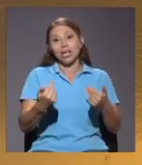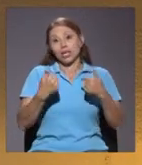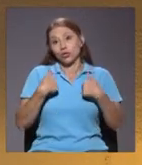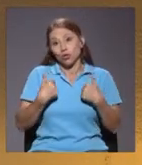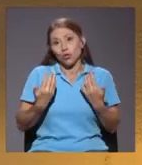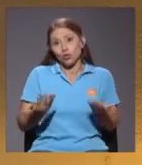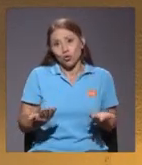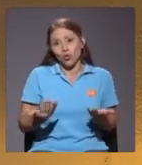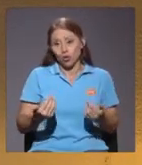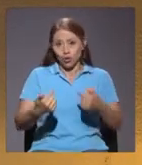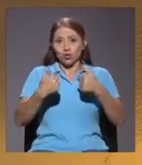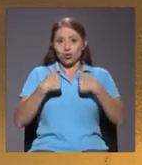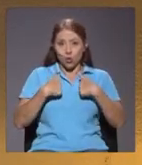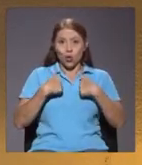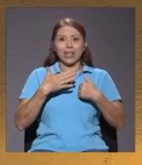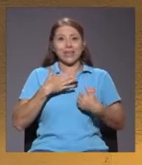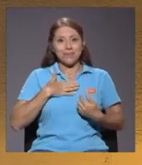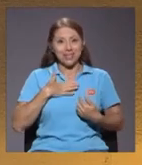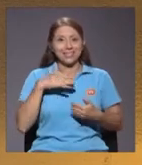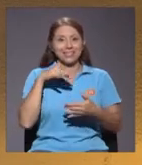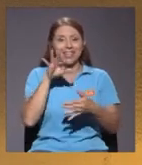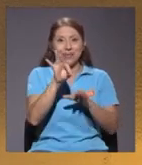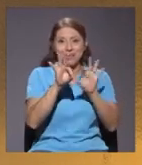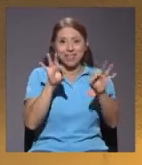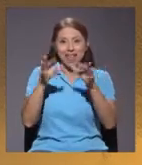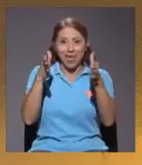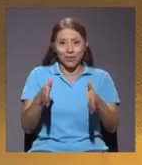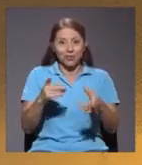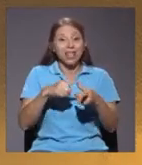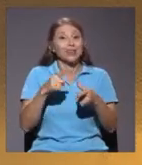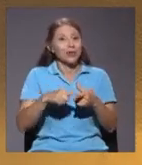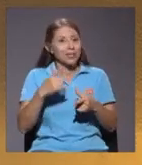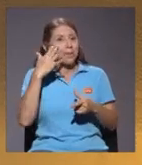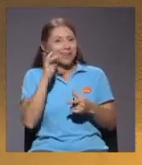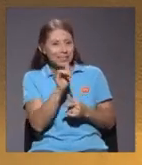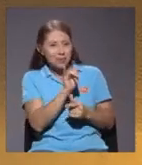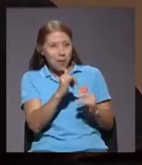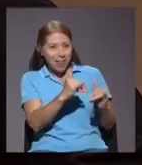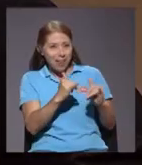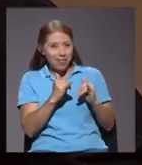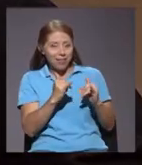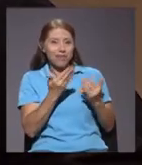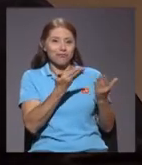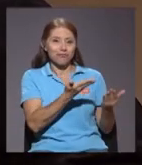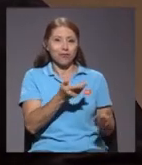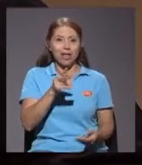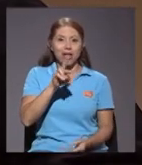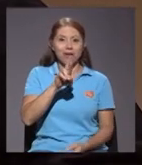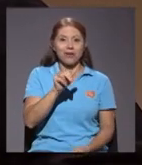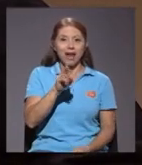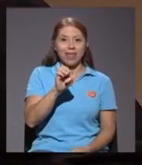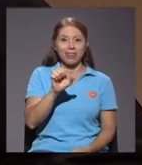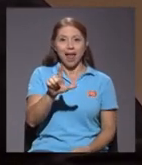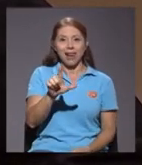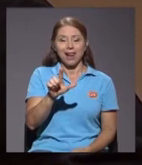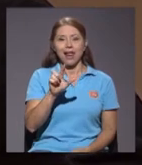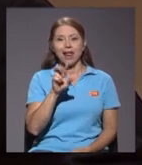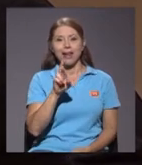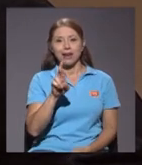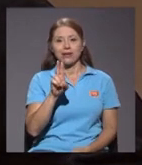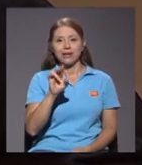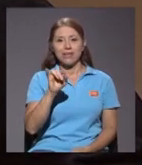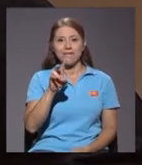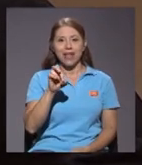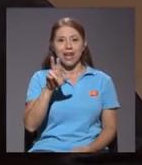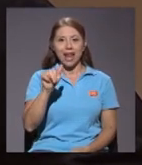de manera que hay un un efecto de espejo que es don randall ribera quien es